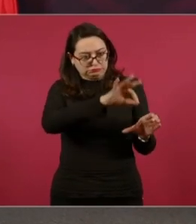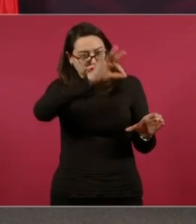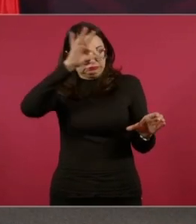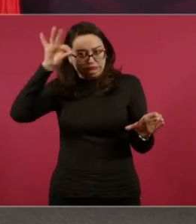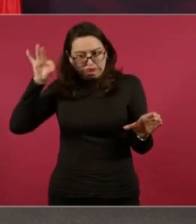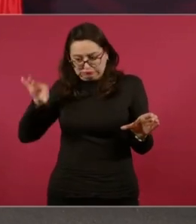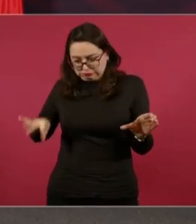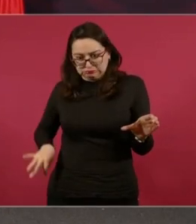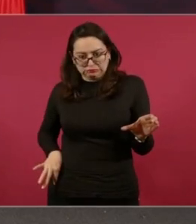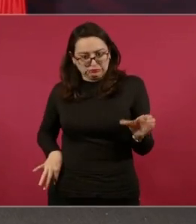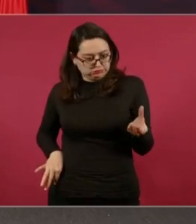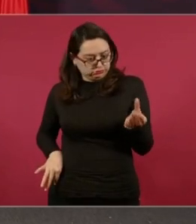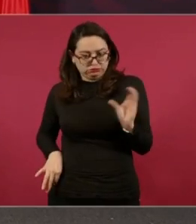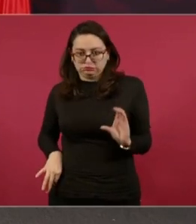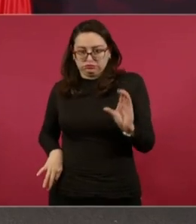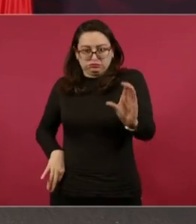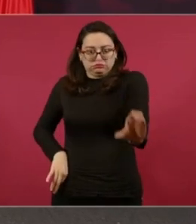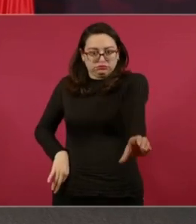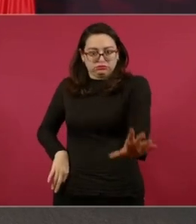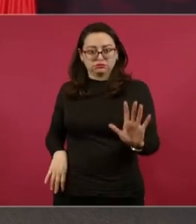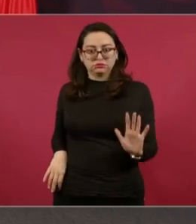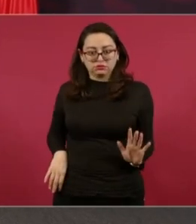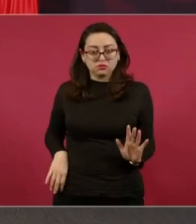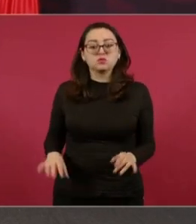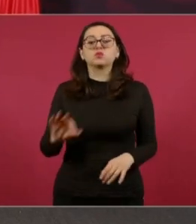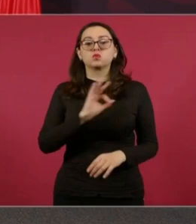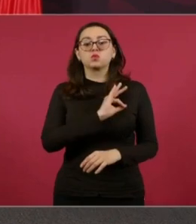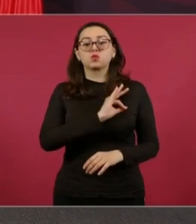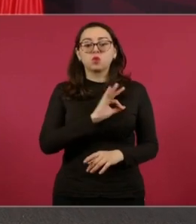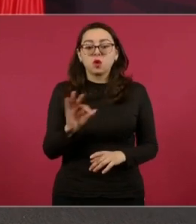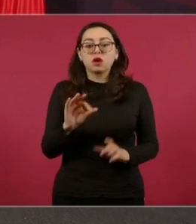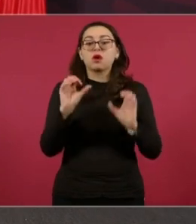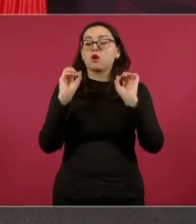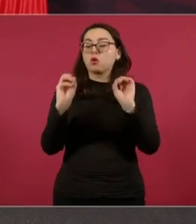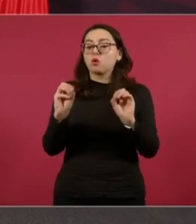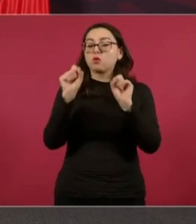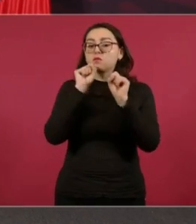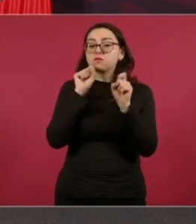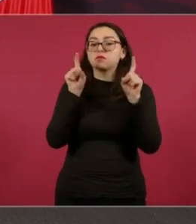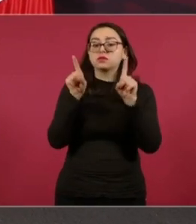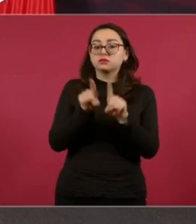Y que si quiere ir al ISSSTE,